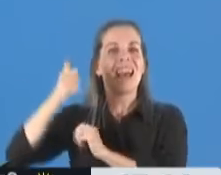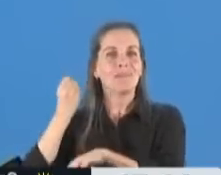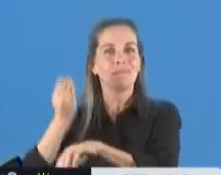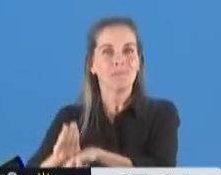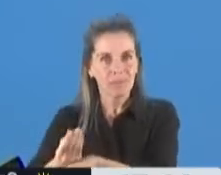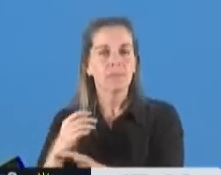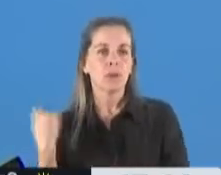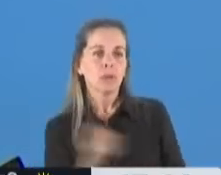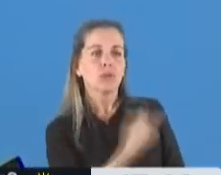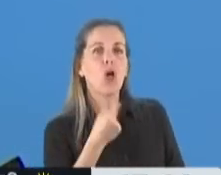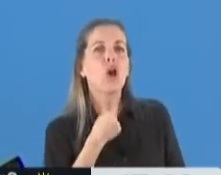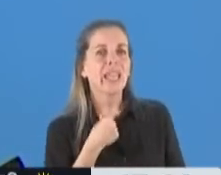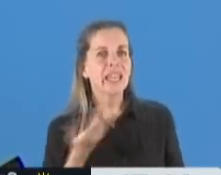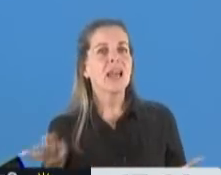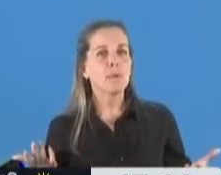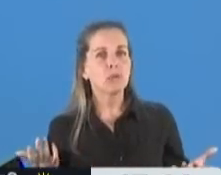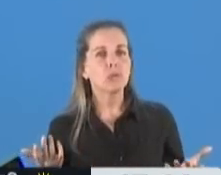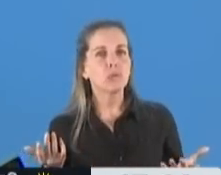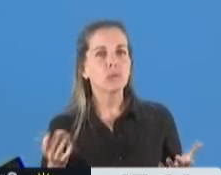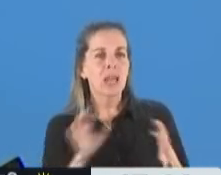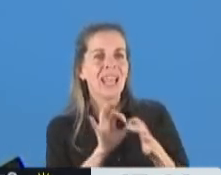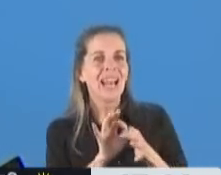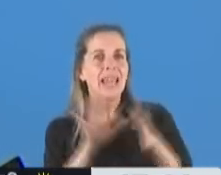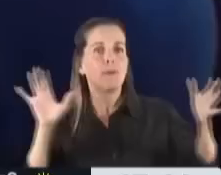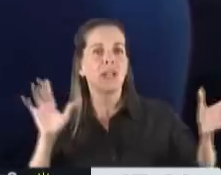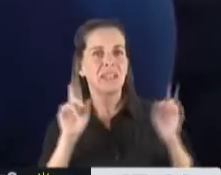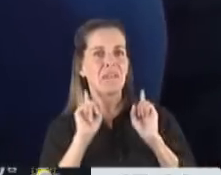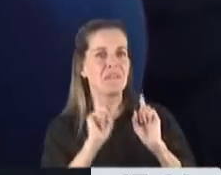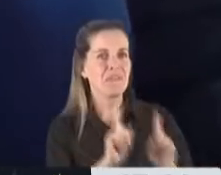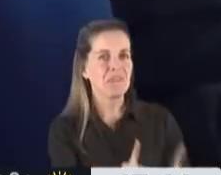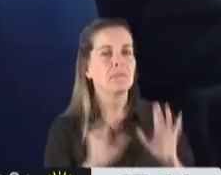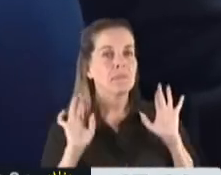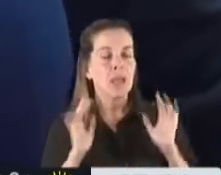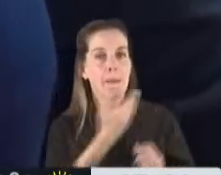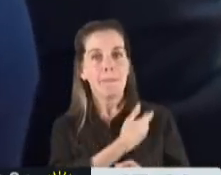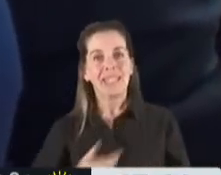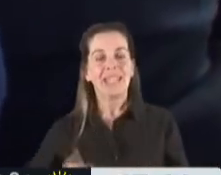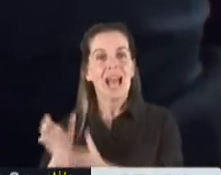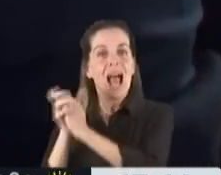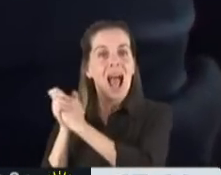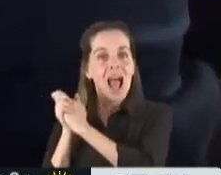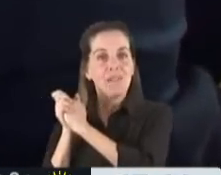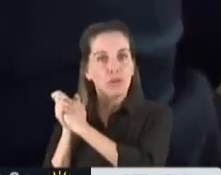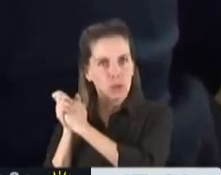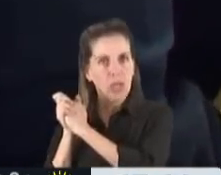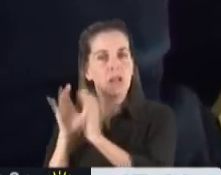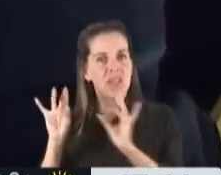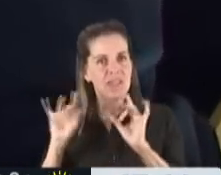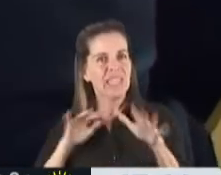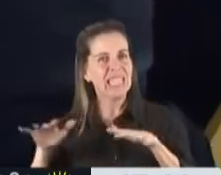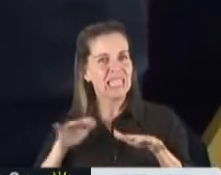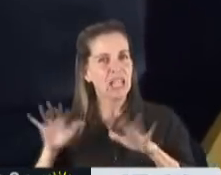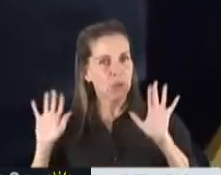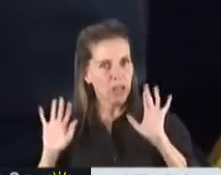queríamos que la democracia perdurara, y a Alfonsín le tocaron tiempos duros, donde algunos se pintaban la cara y